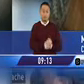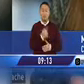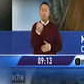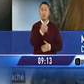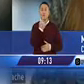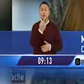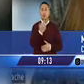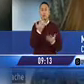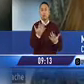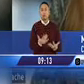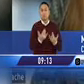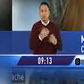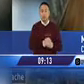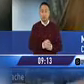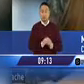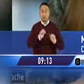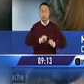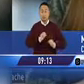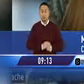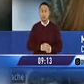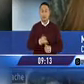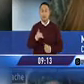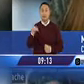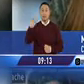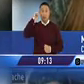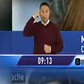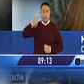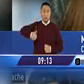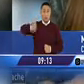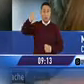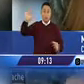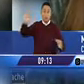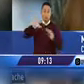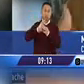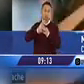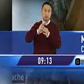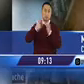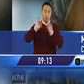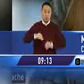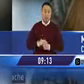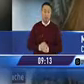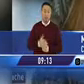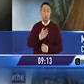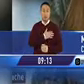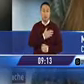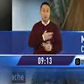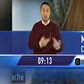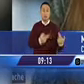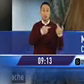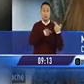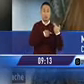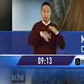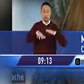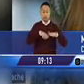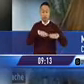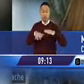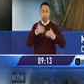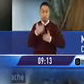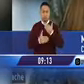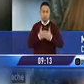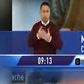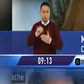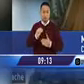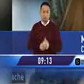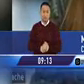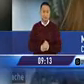podremos esperar que tengamos una buena relación con el Ejecutivo para poder realizar las actividades que acabo de mencionar, sobre